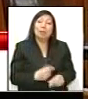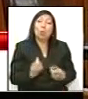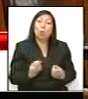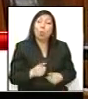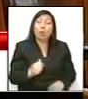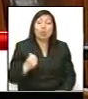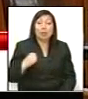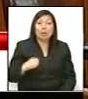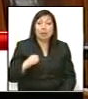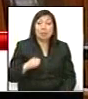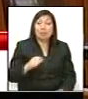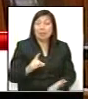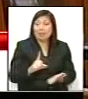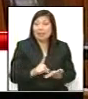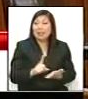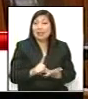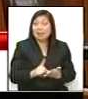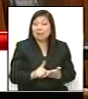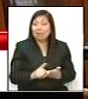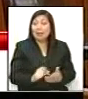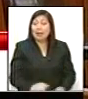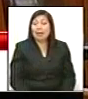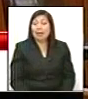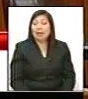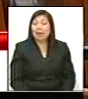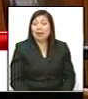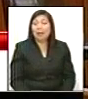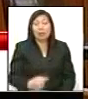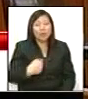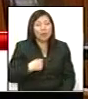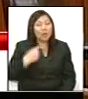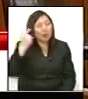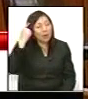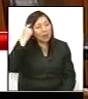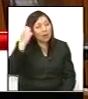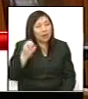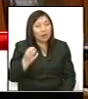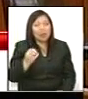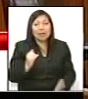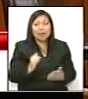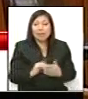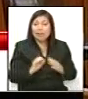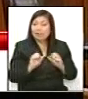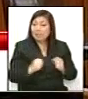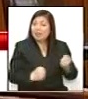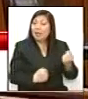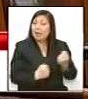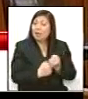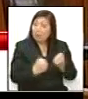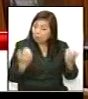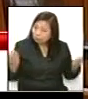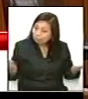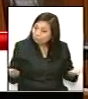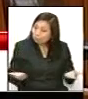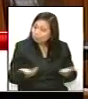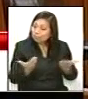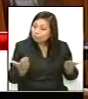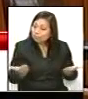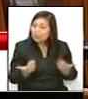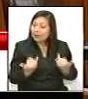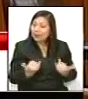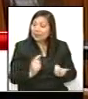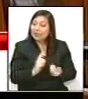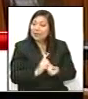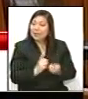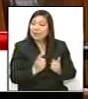alcalde provincial de Lima, presidente. Por lo tanto, creo yo que todos deberíamos apoyar, empujar a que este